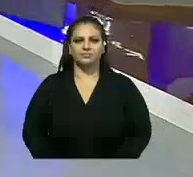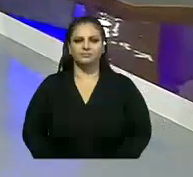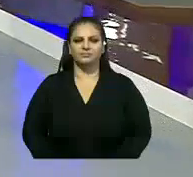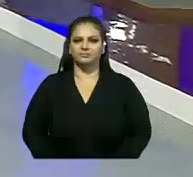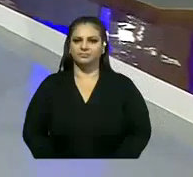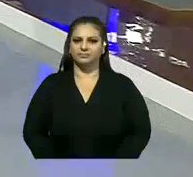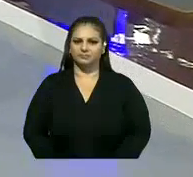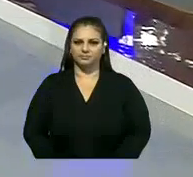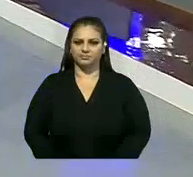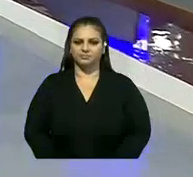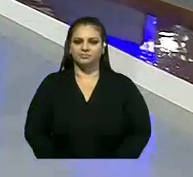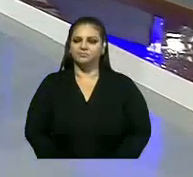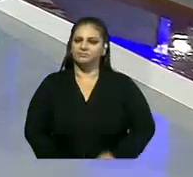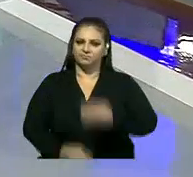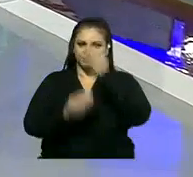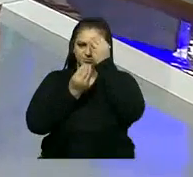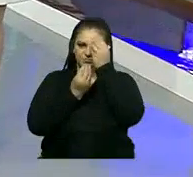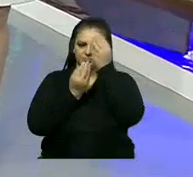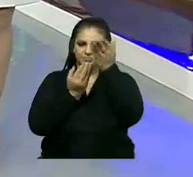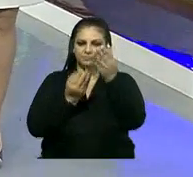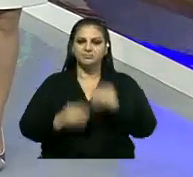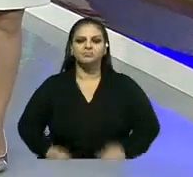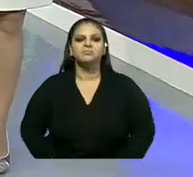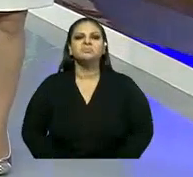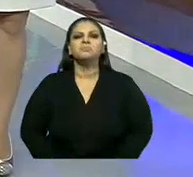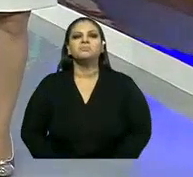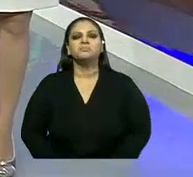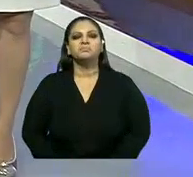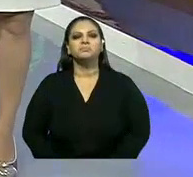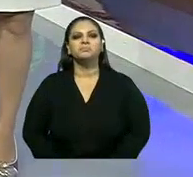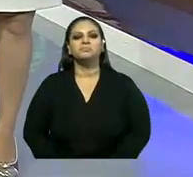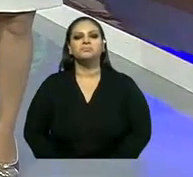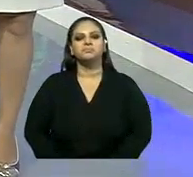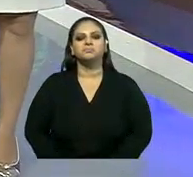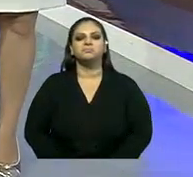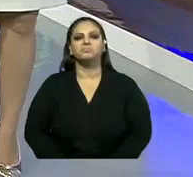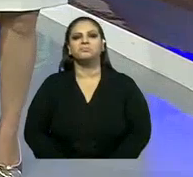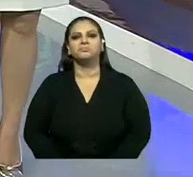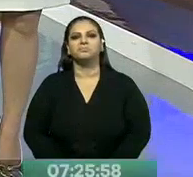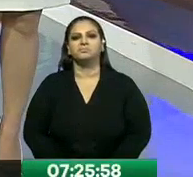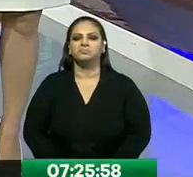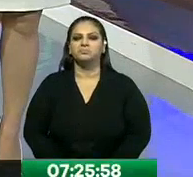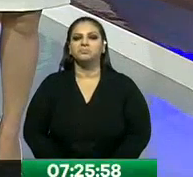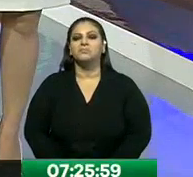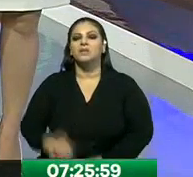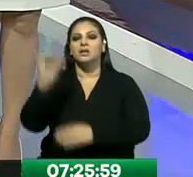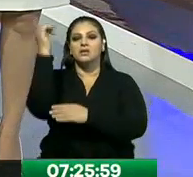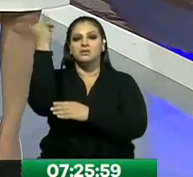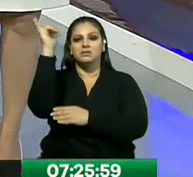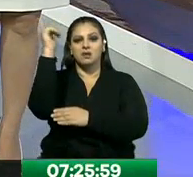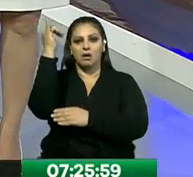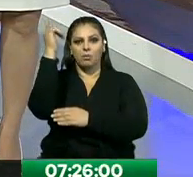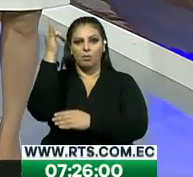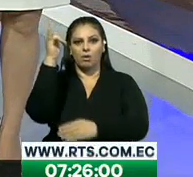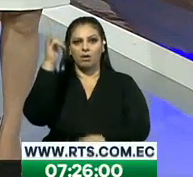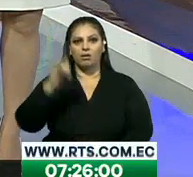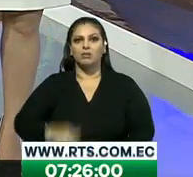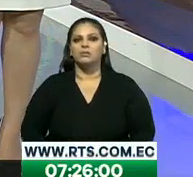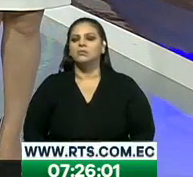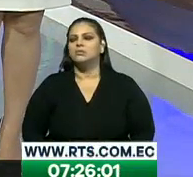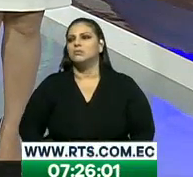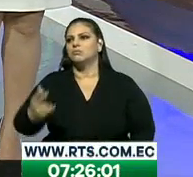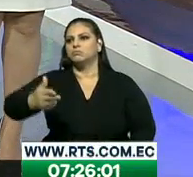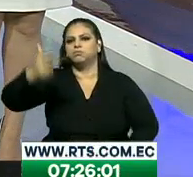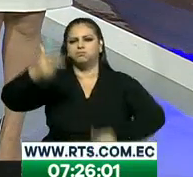persona fallecida y otra herida dejó como saldo una balacera registrada en el cantón Yaguachi, provincia del Guayas. La